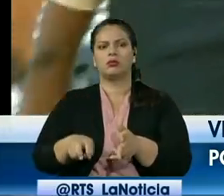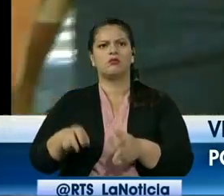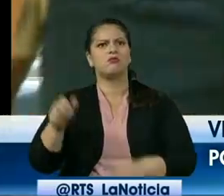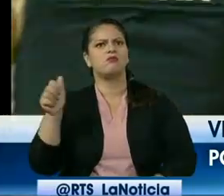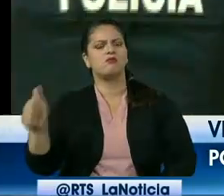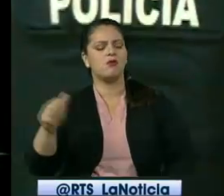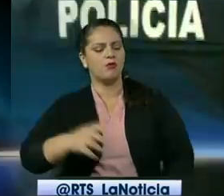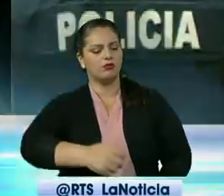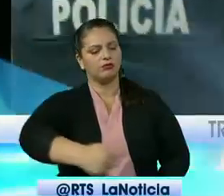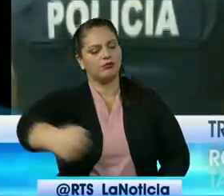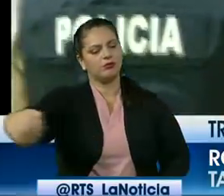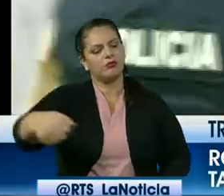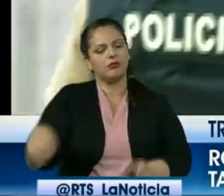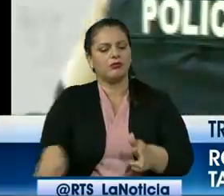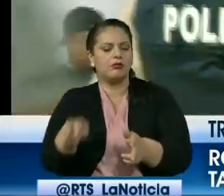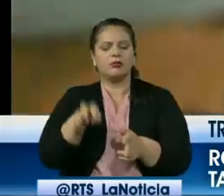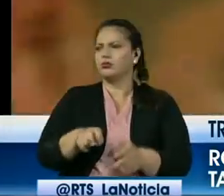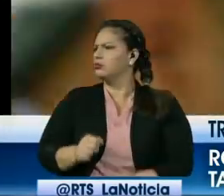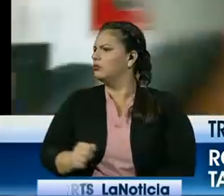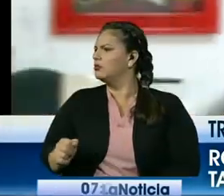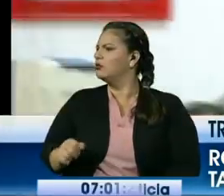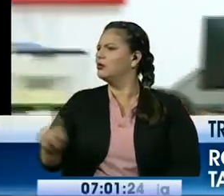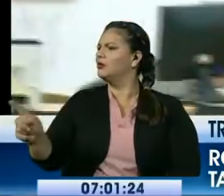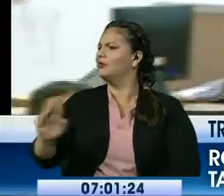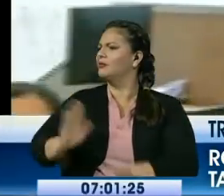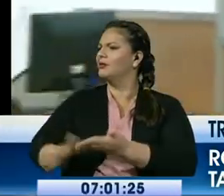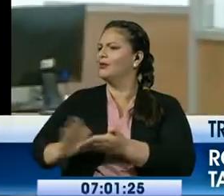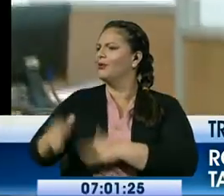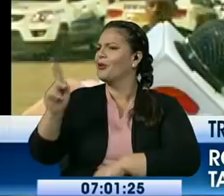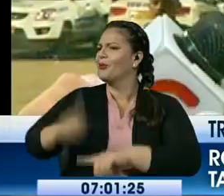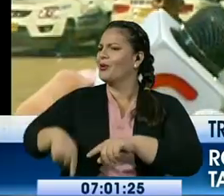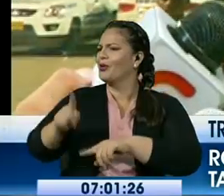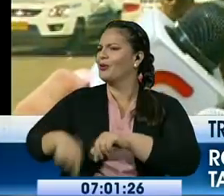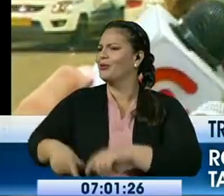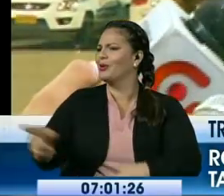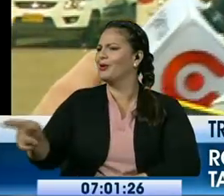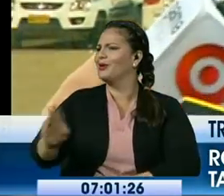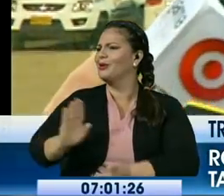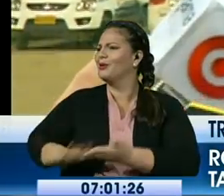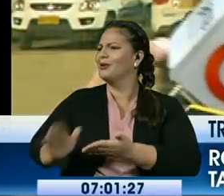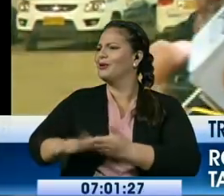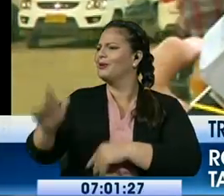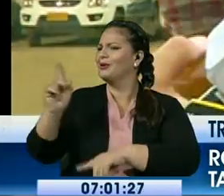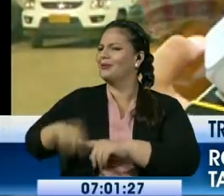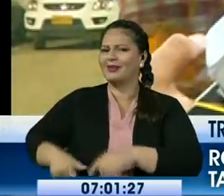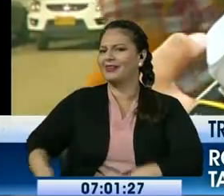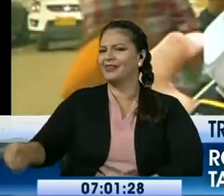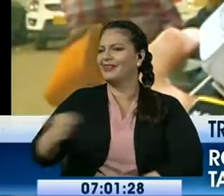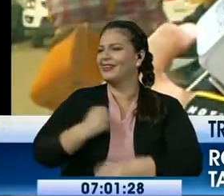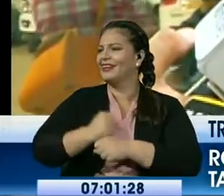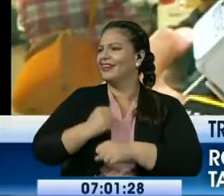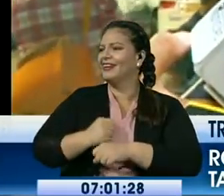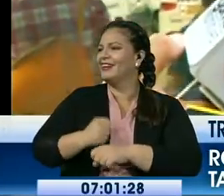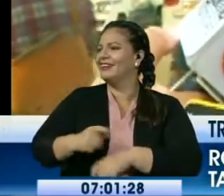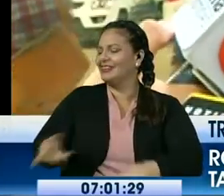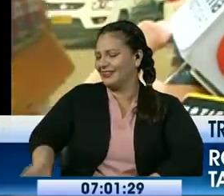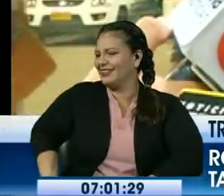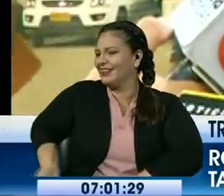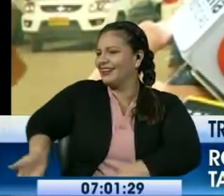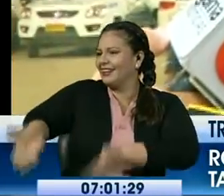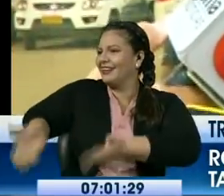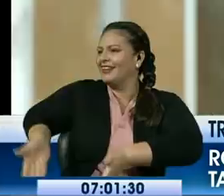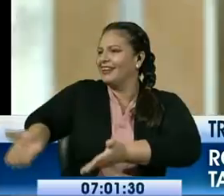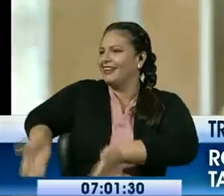el mascote, ahí estaba bajando y me pone y me arrancha el celular que estaba cargando en el tablero. Solita,